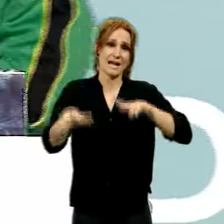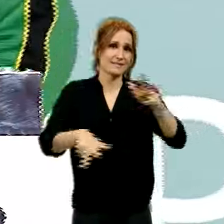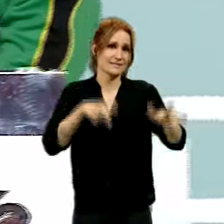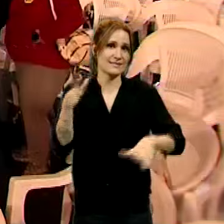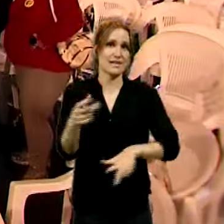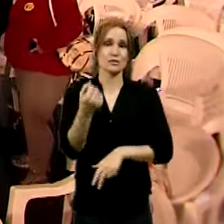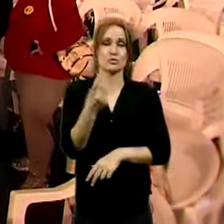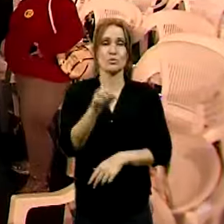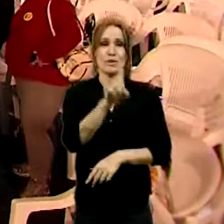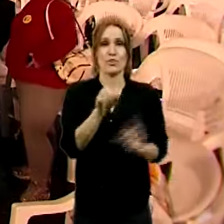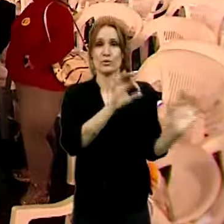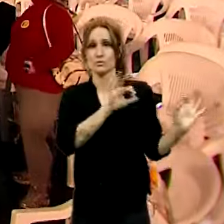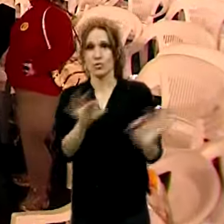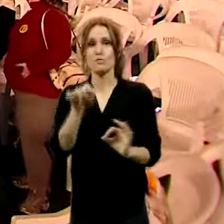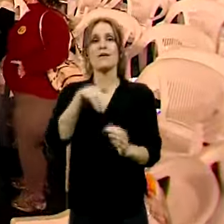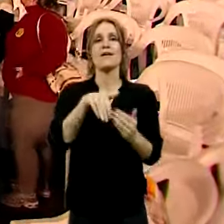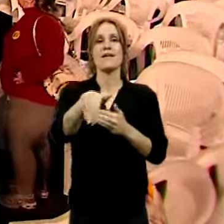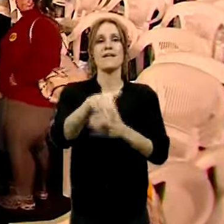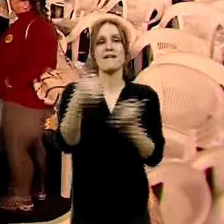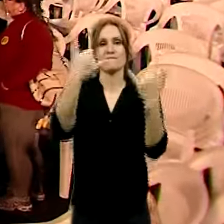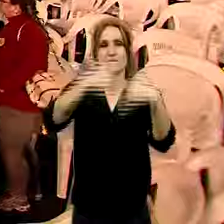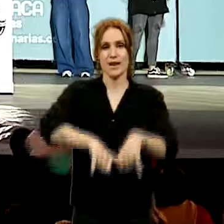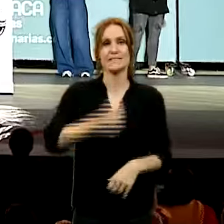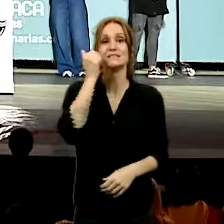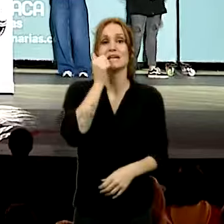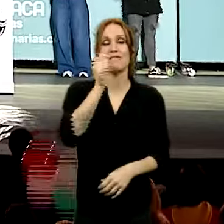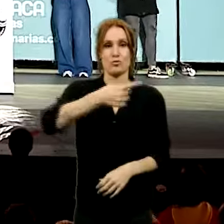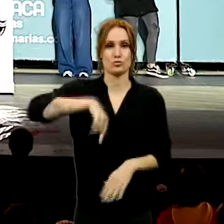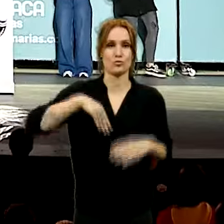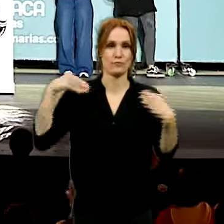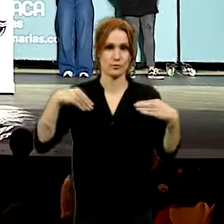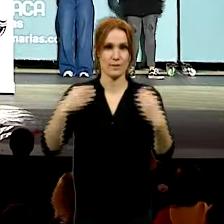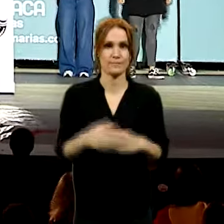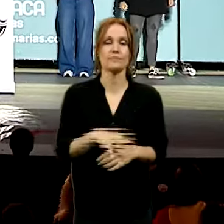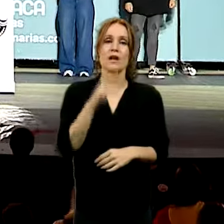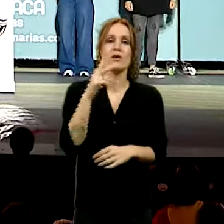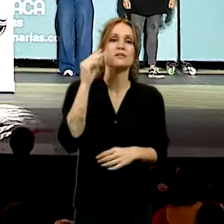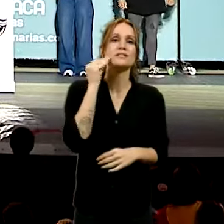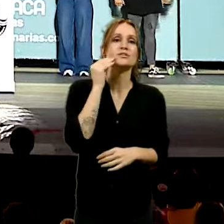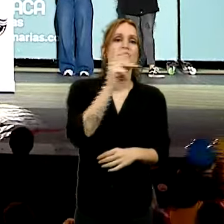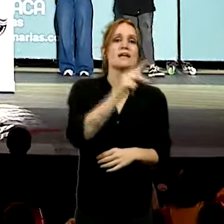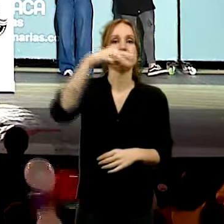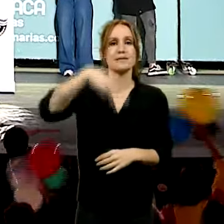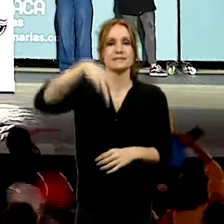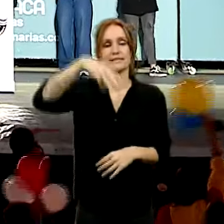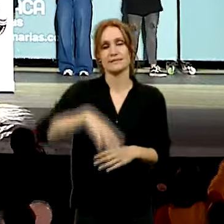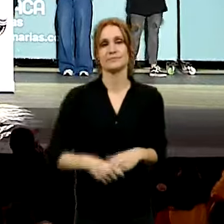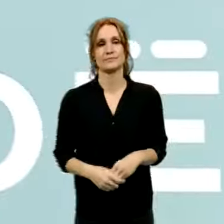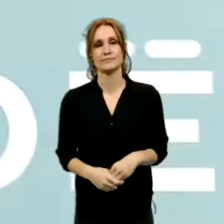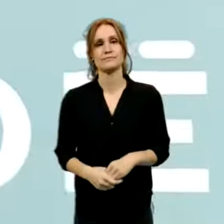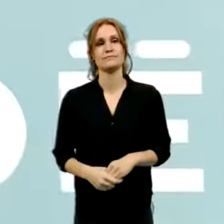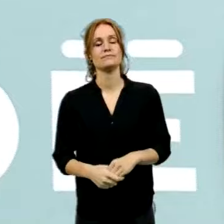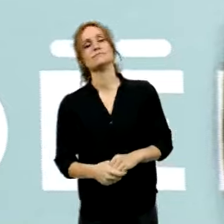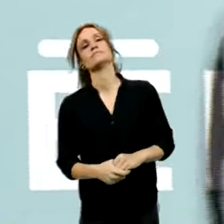número 2 en esta gran final que vamos a disfrutar el sábado. Vamos con los nietos de Sarimánchez.